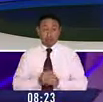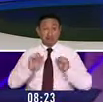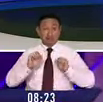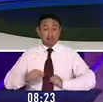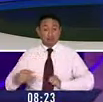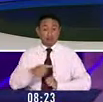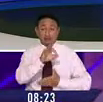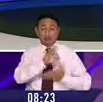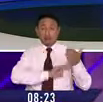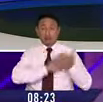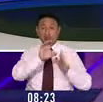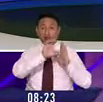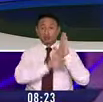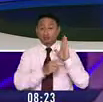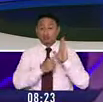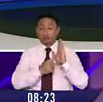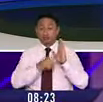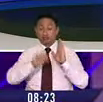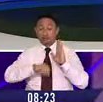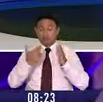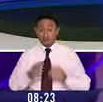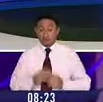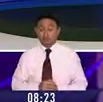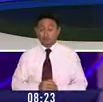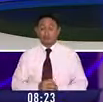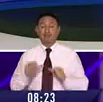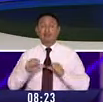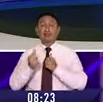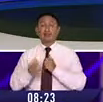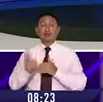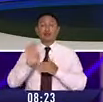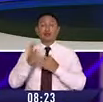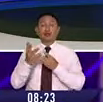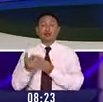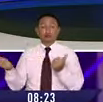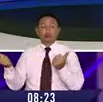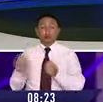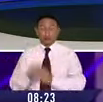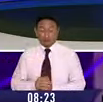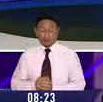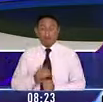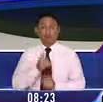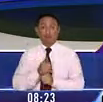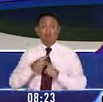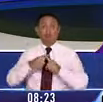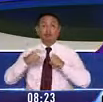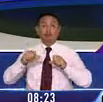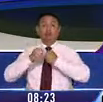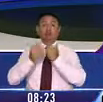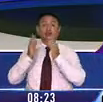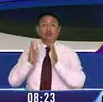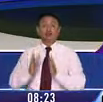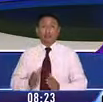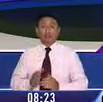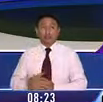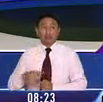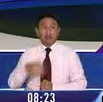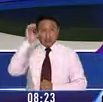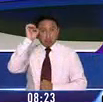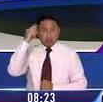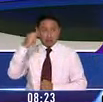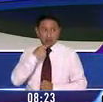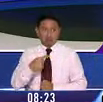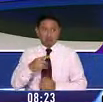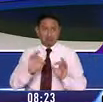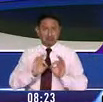y efectiva ya la muerte cruzada y disolución de la Asamblea Nacional, por lo tanto, los exasambleístas todavía no se han pronunciado al respecto.